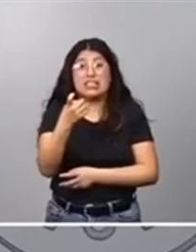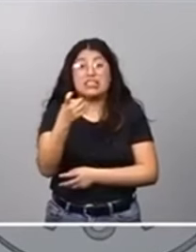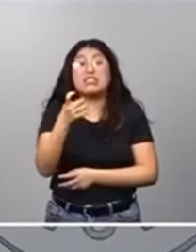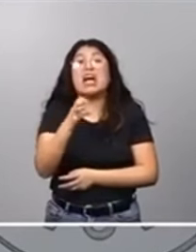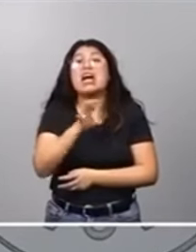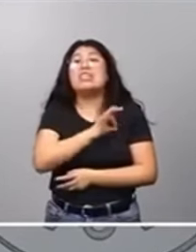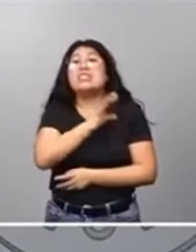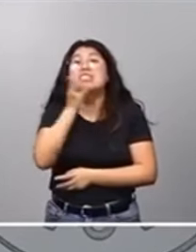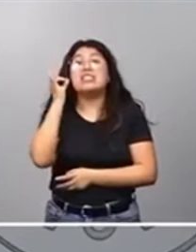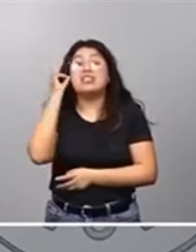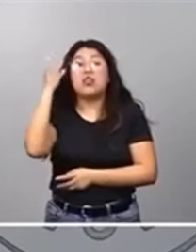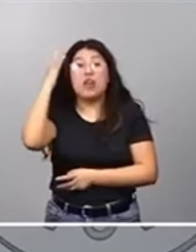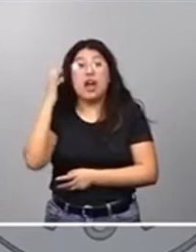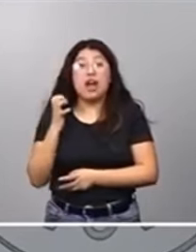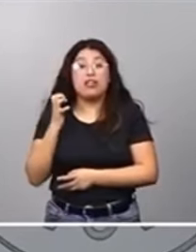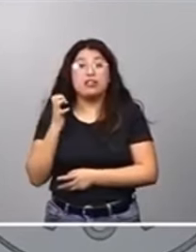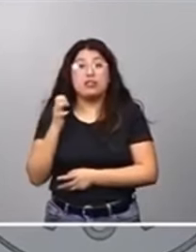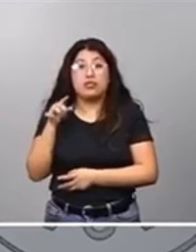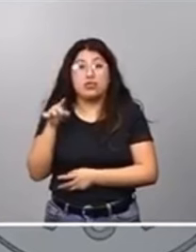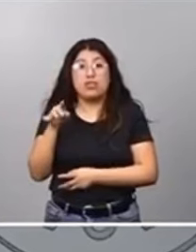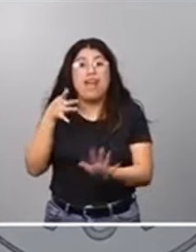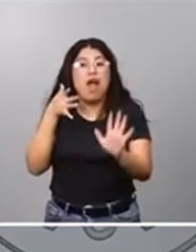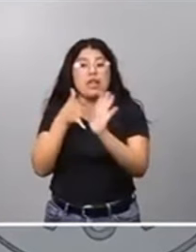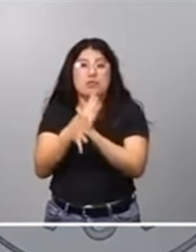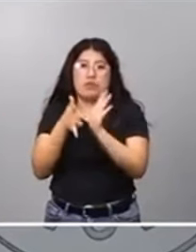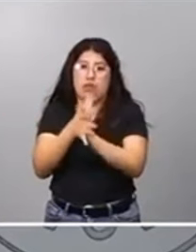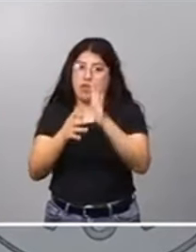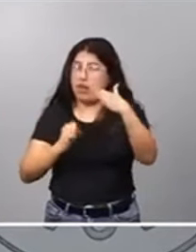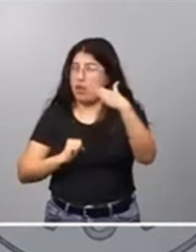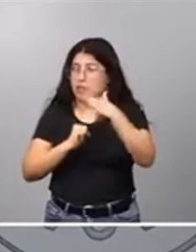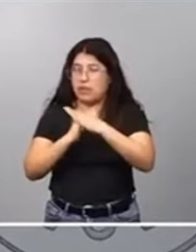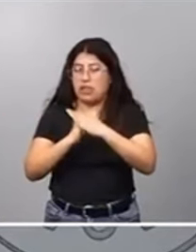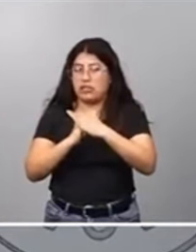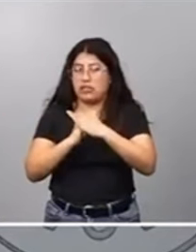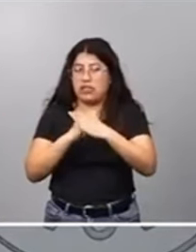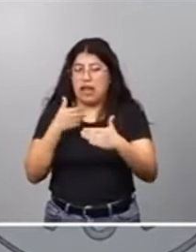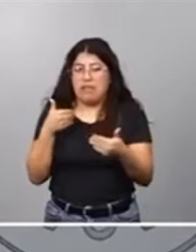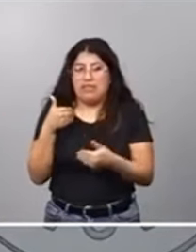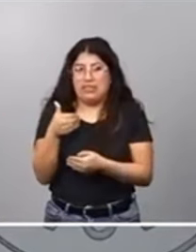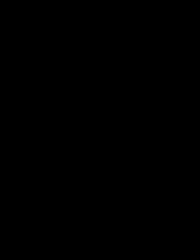Ayuso dé las máximas explicaciones lo antes posible.